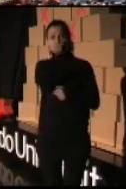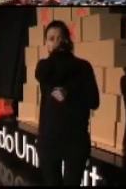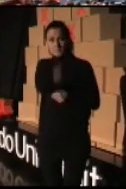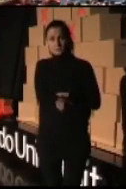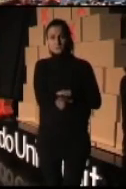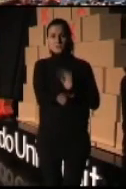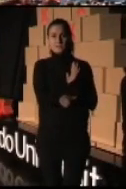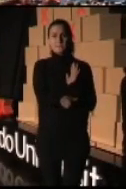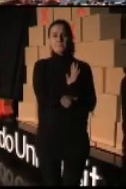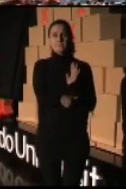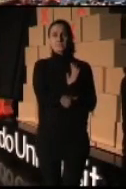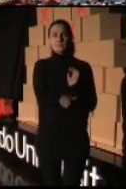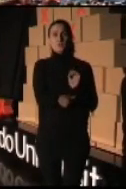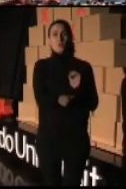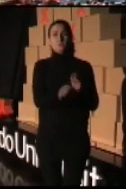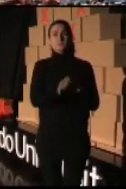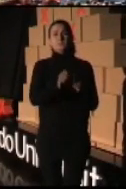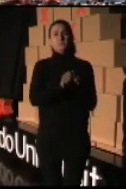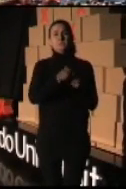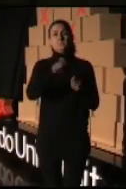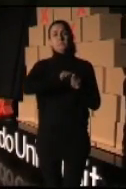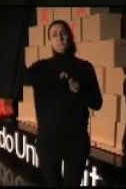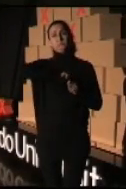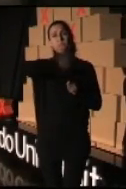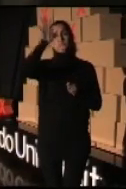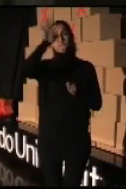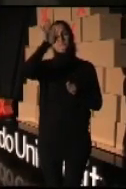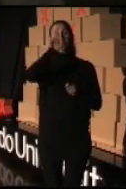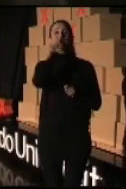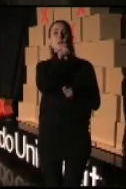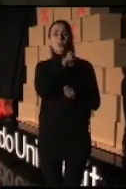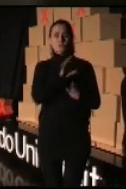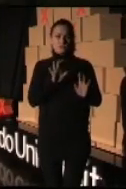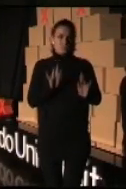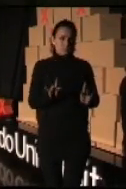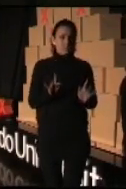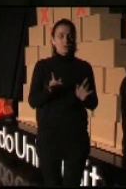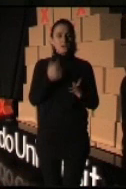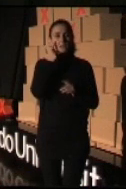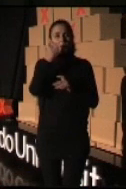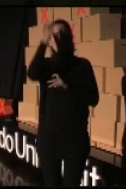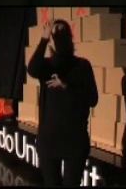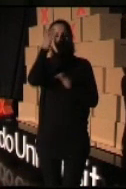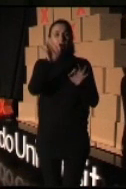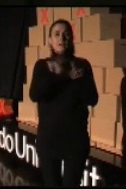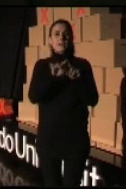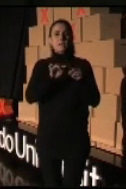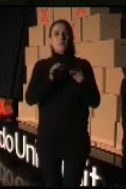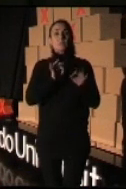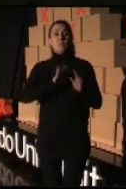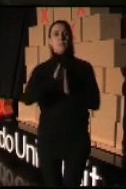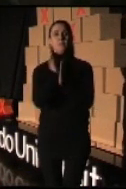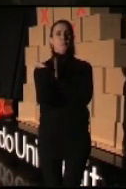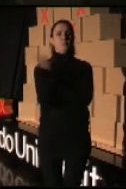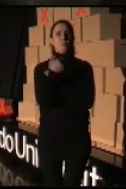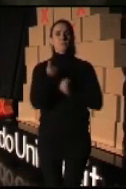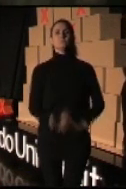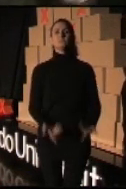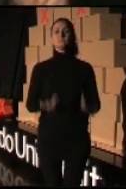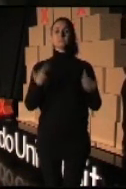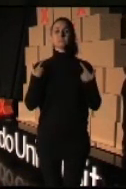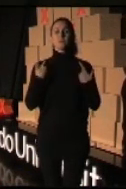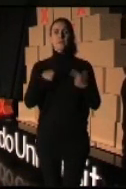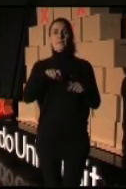personas va a encender una bengala y que eso puede ser peligroso. Imaginemos que sabemos que hay un gen que puede estar mutado y puede ser responsable de una